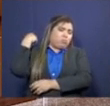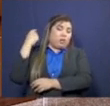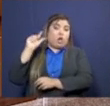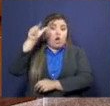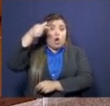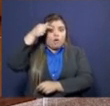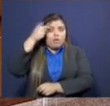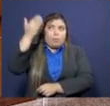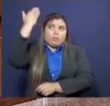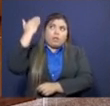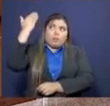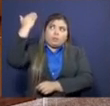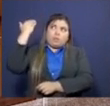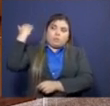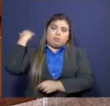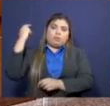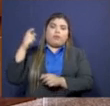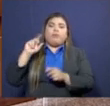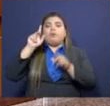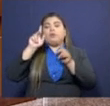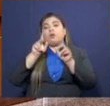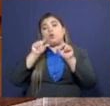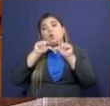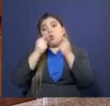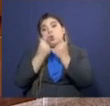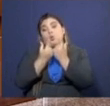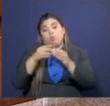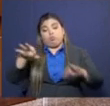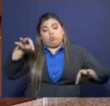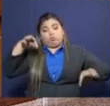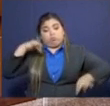pasadas por el monto de